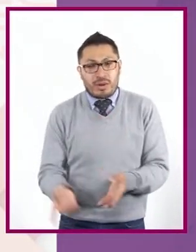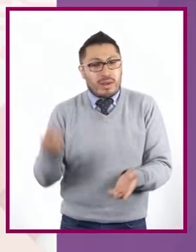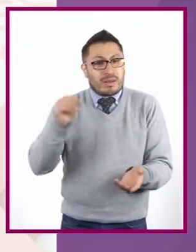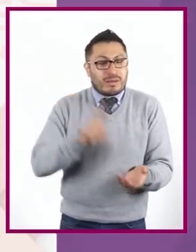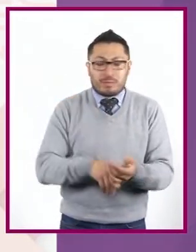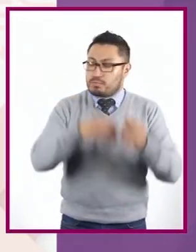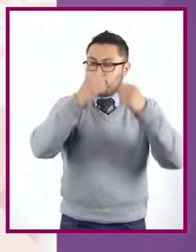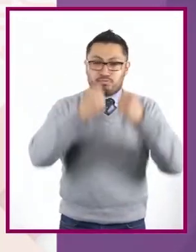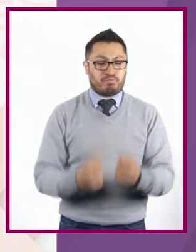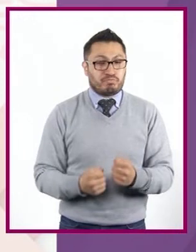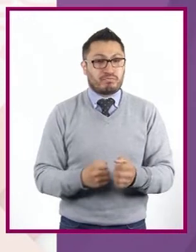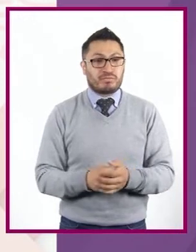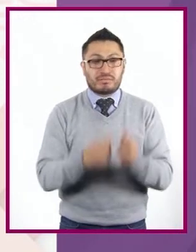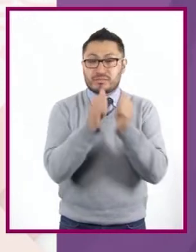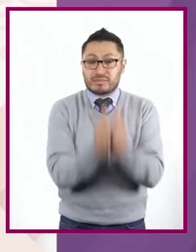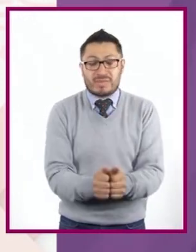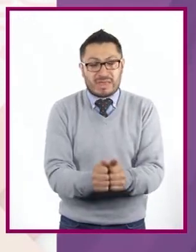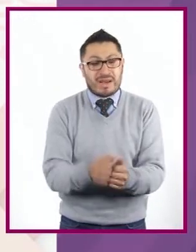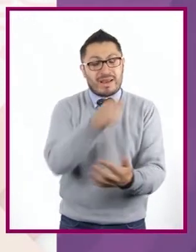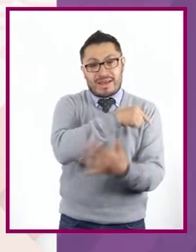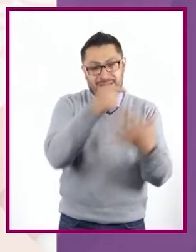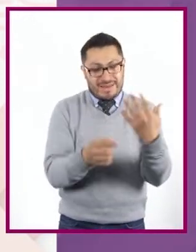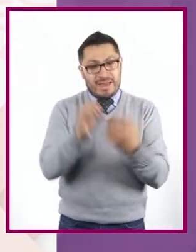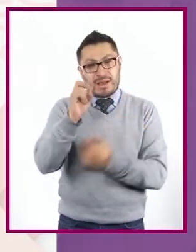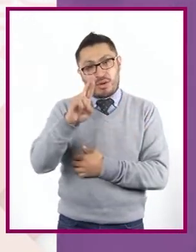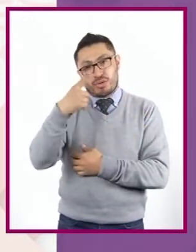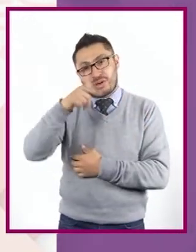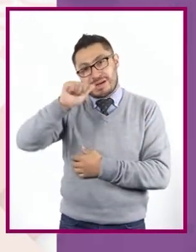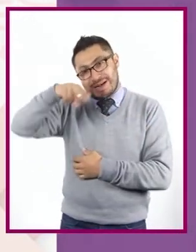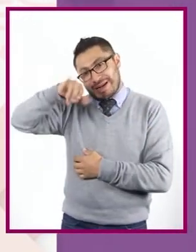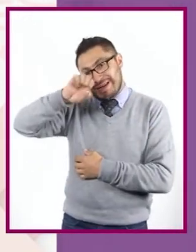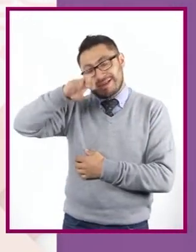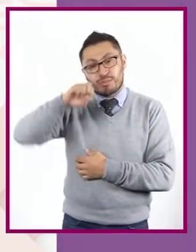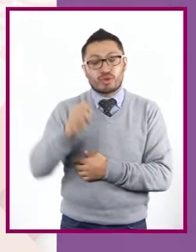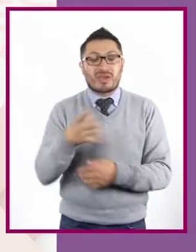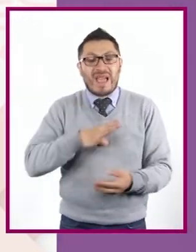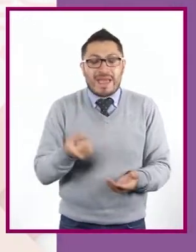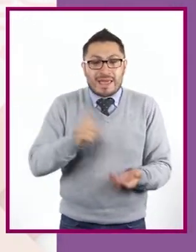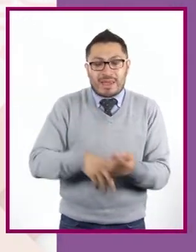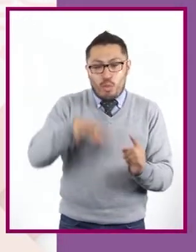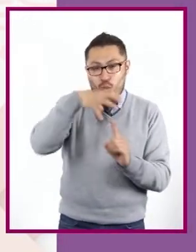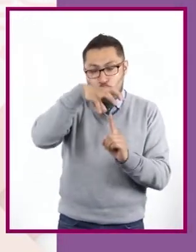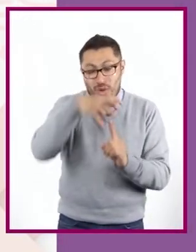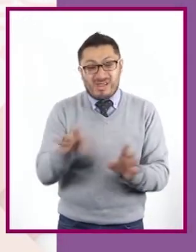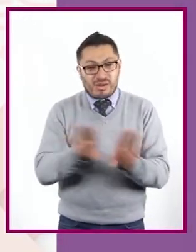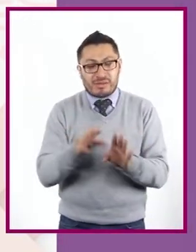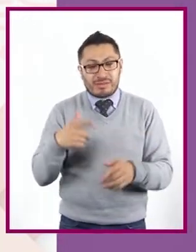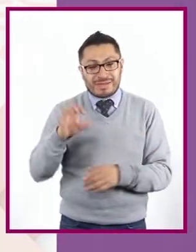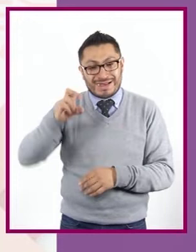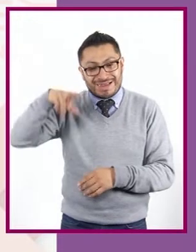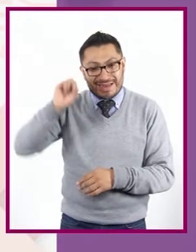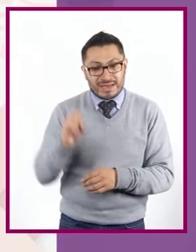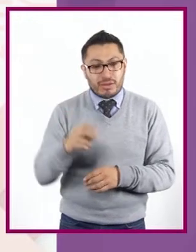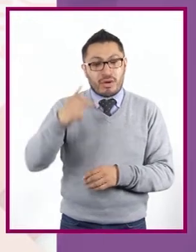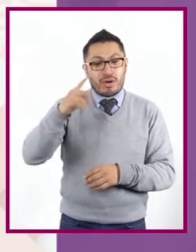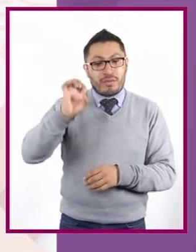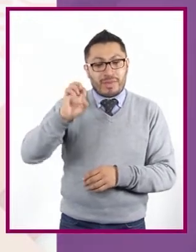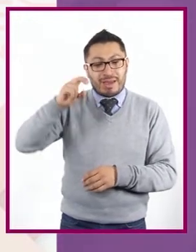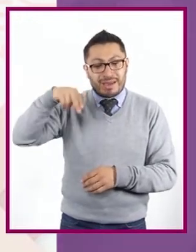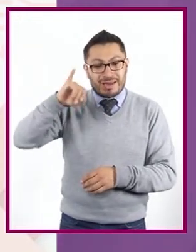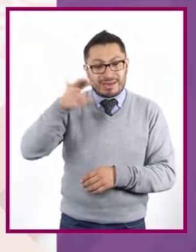al organismo. Entre estos organismos se encuentran los hongos del género Penicillium,